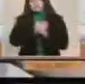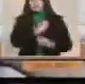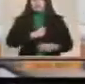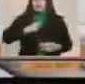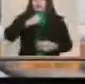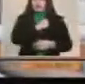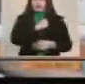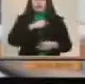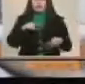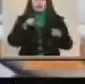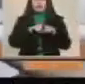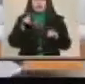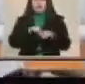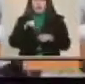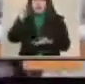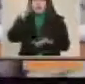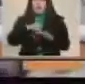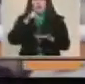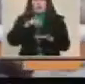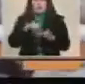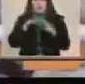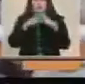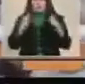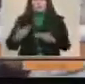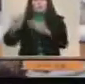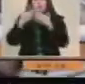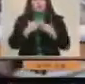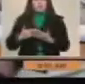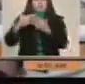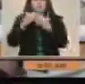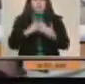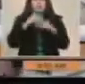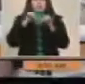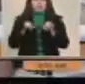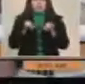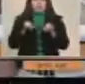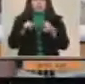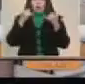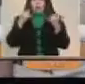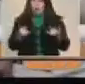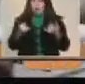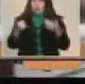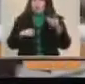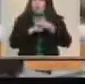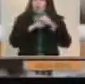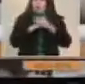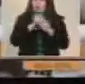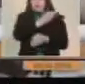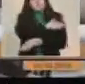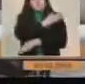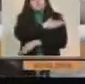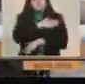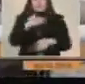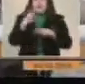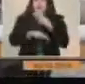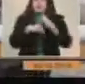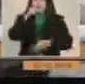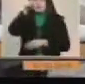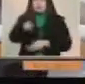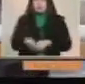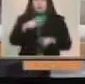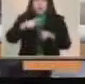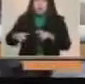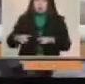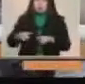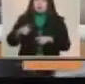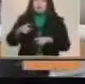violencia nosotros estamos aquí dandole un espaldarazo al movimiento estudiantil merideño dandole un espaldarazo al movimiento 13 de Nixon Moreno que también ha tenido que